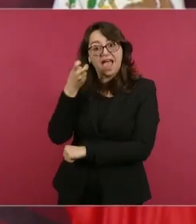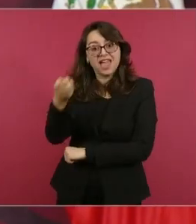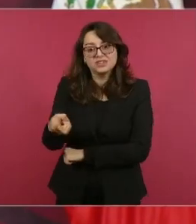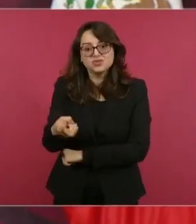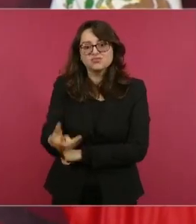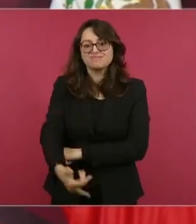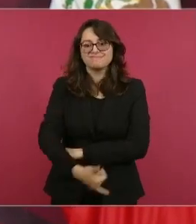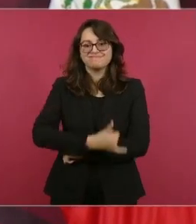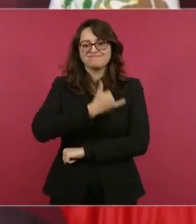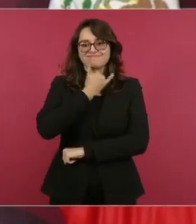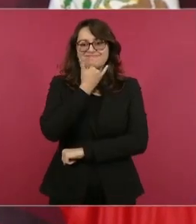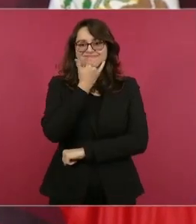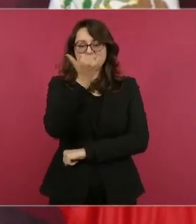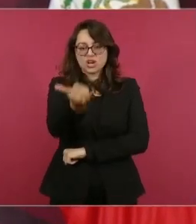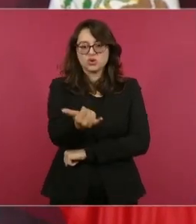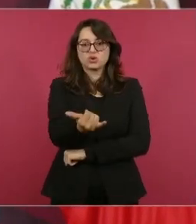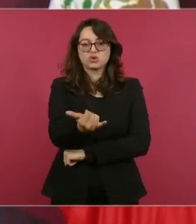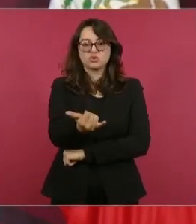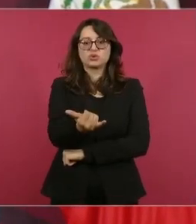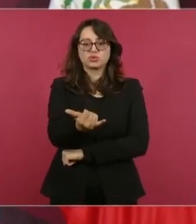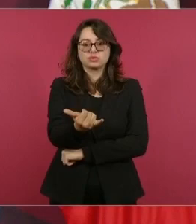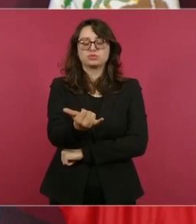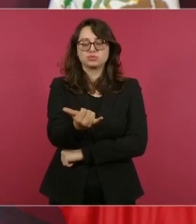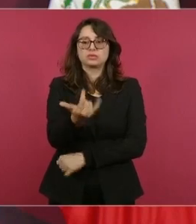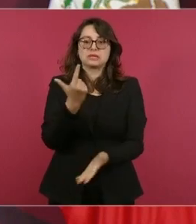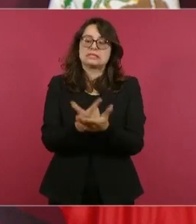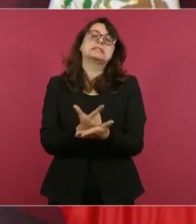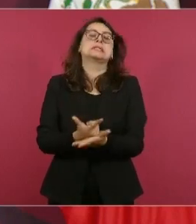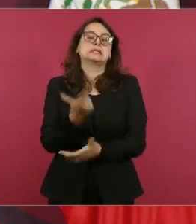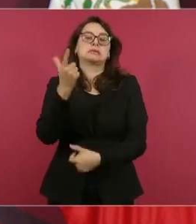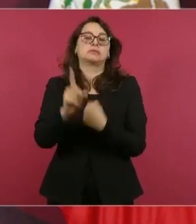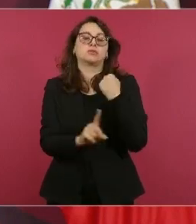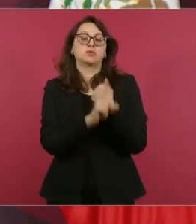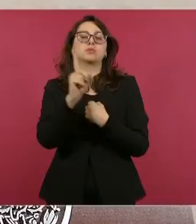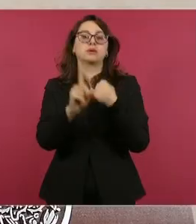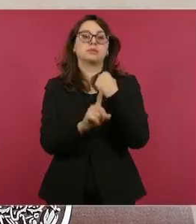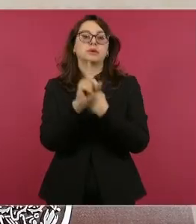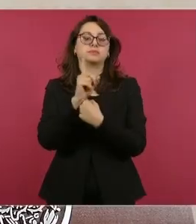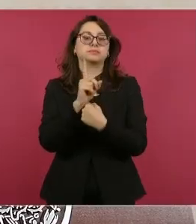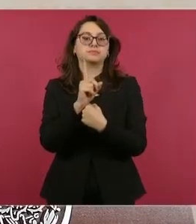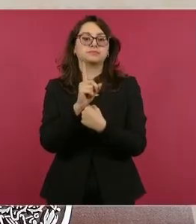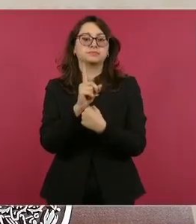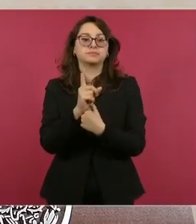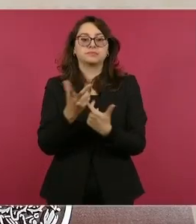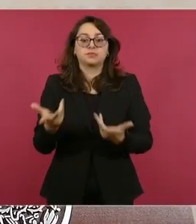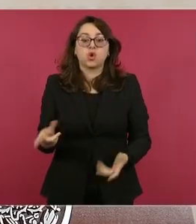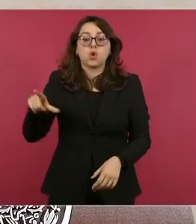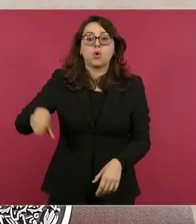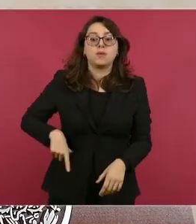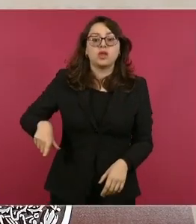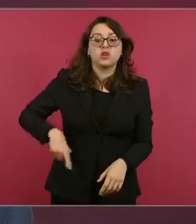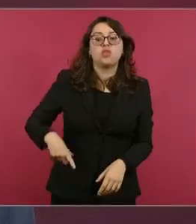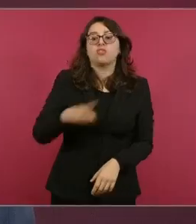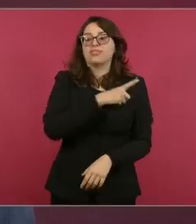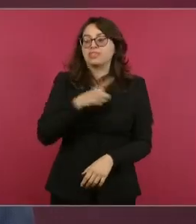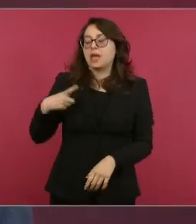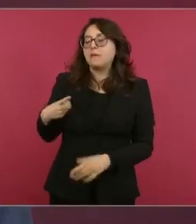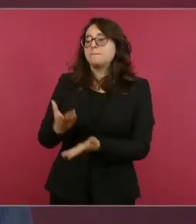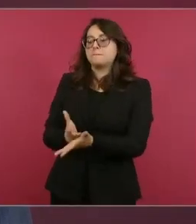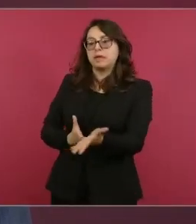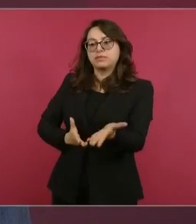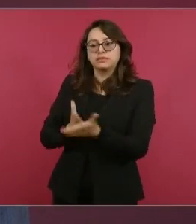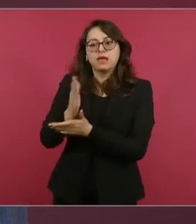El Estado está obligado a garantizar la seguridad de la gente. Eso que